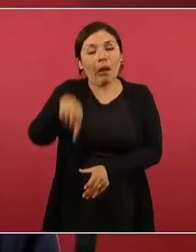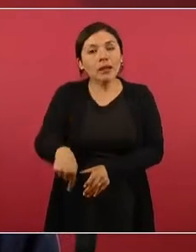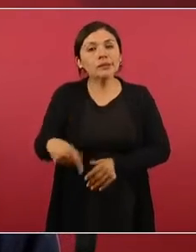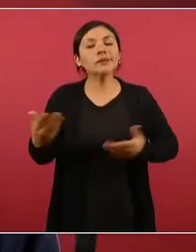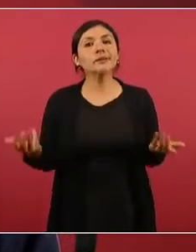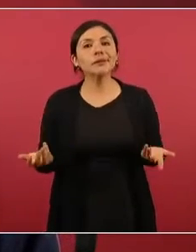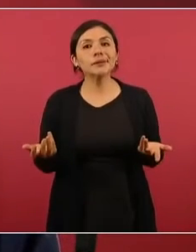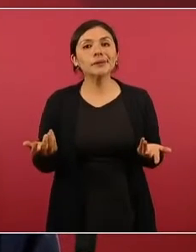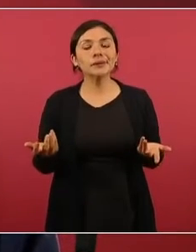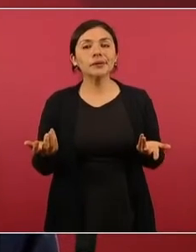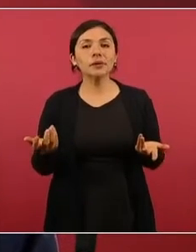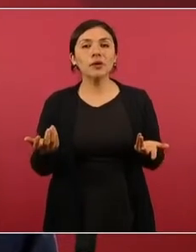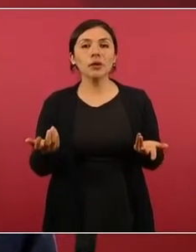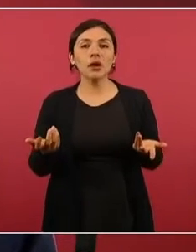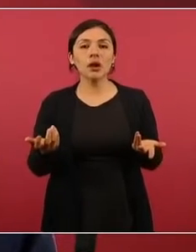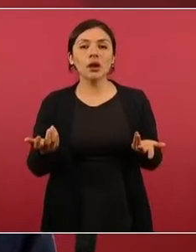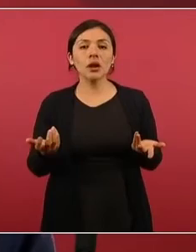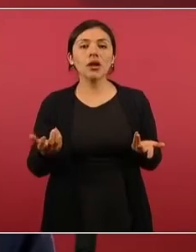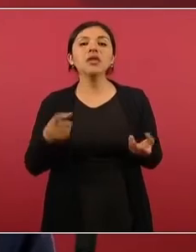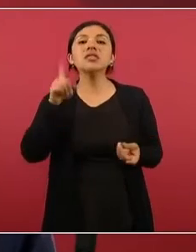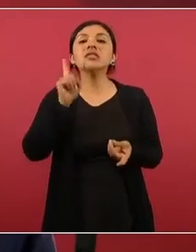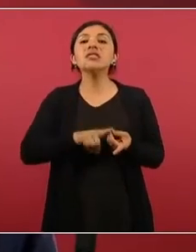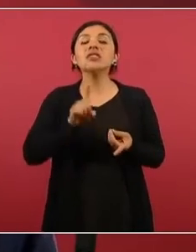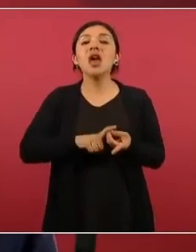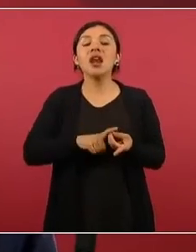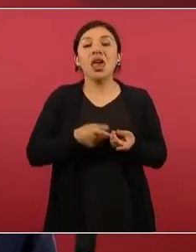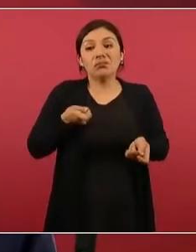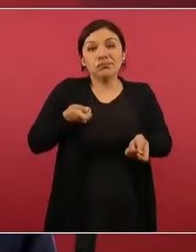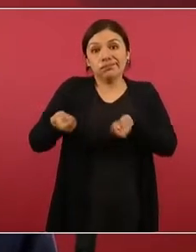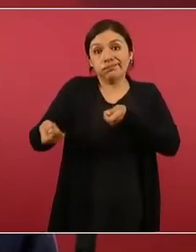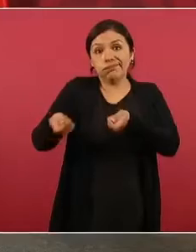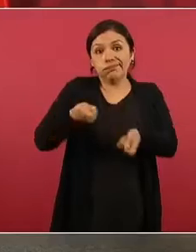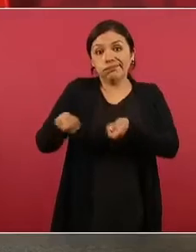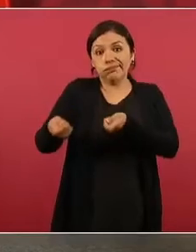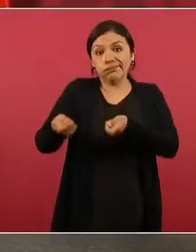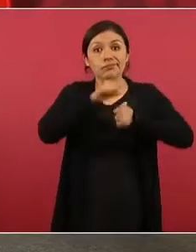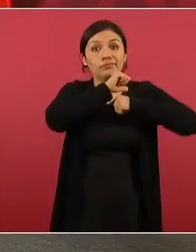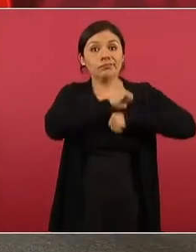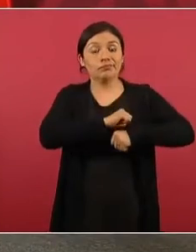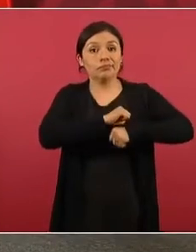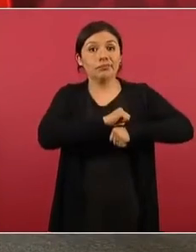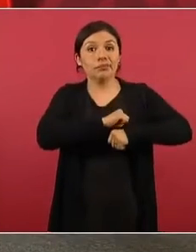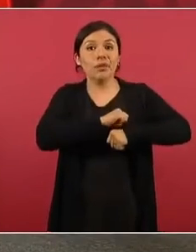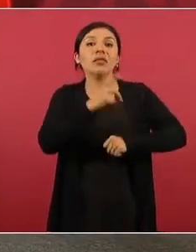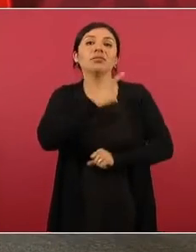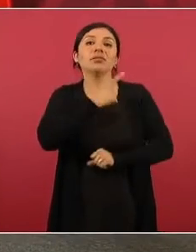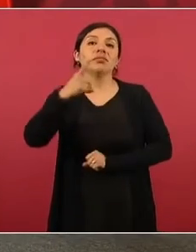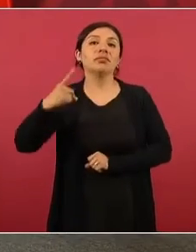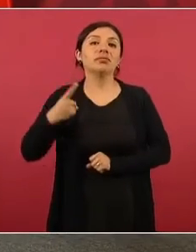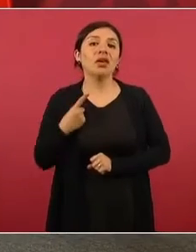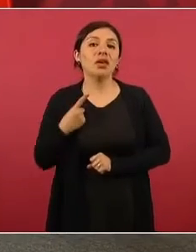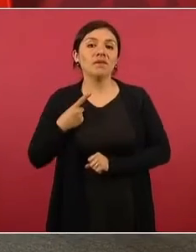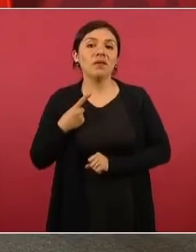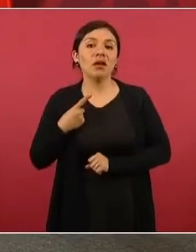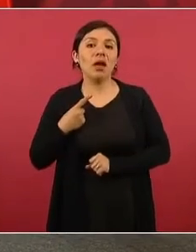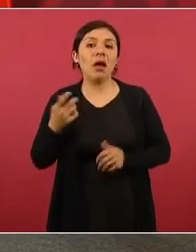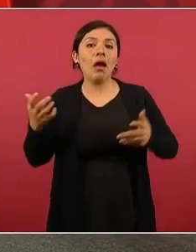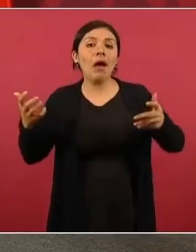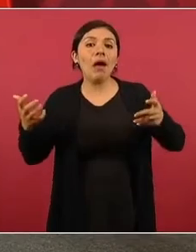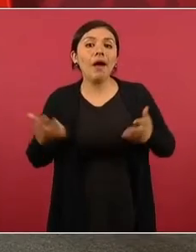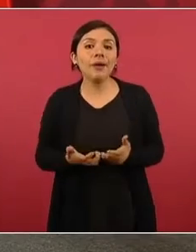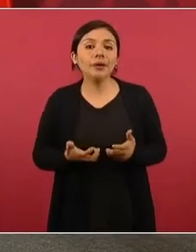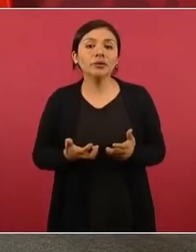reserva, la operación se tiene que entregar al